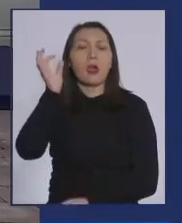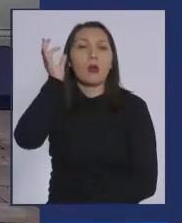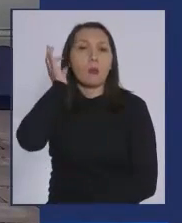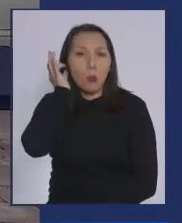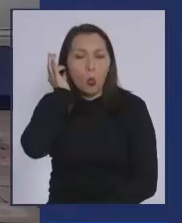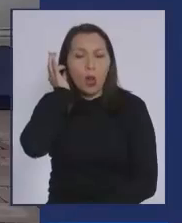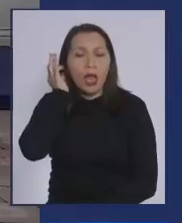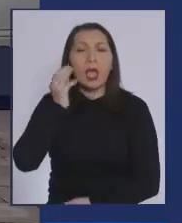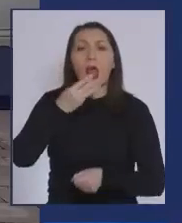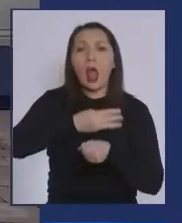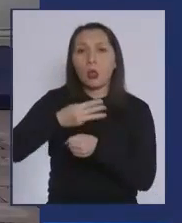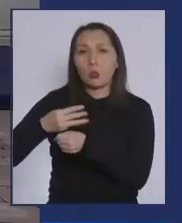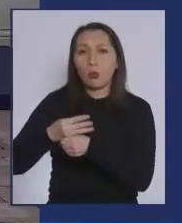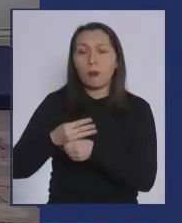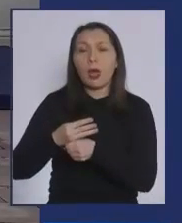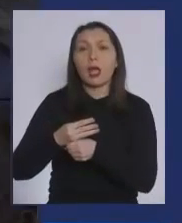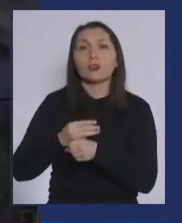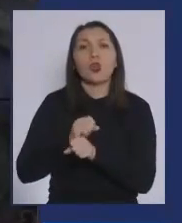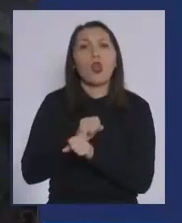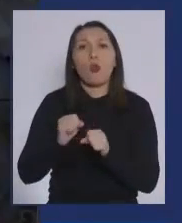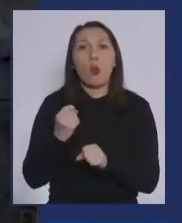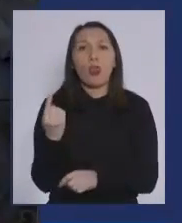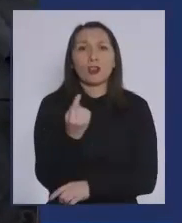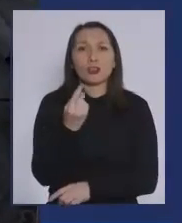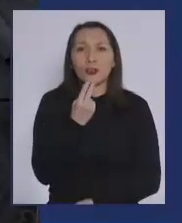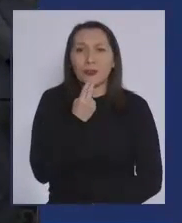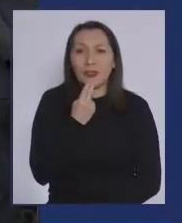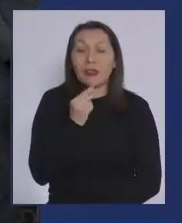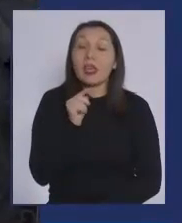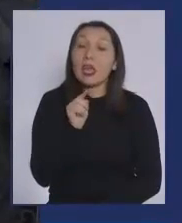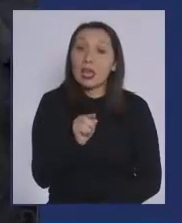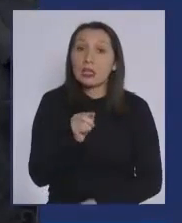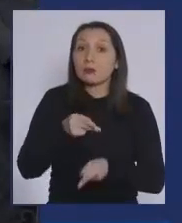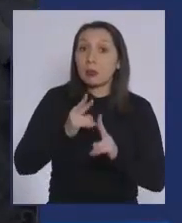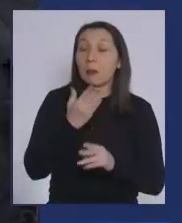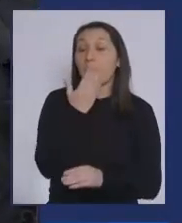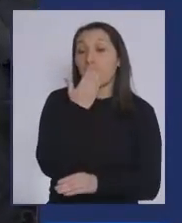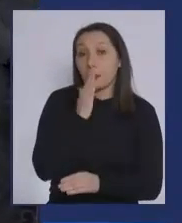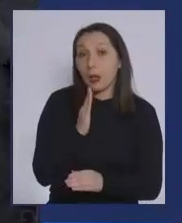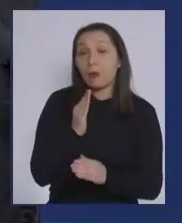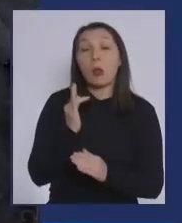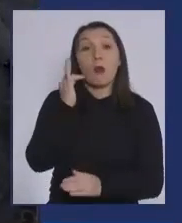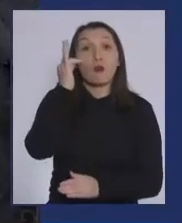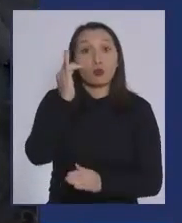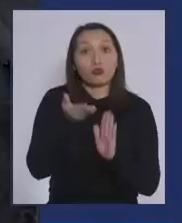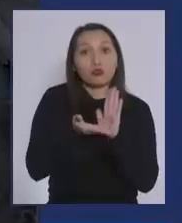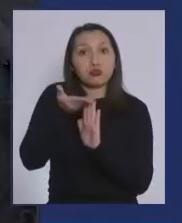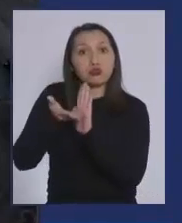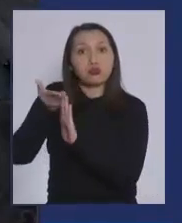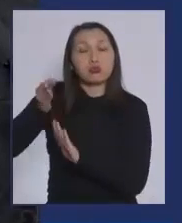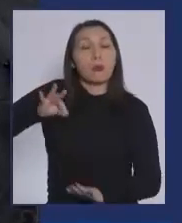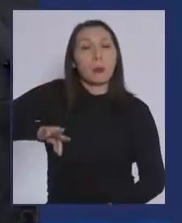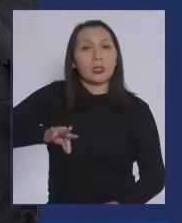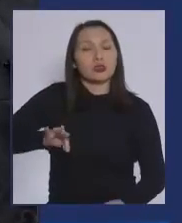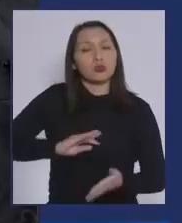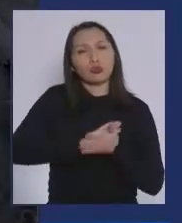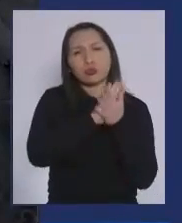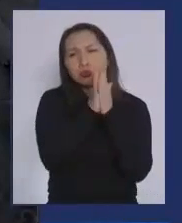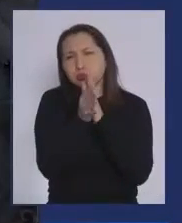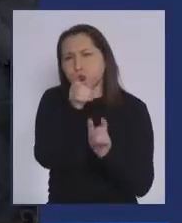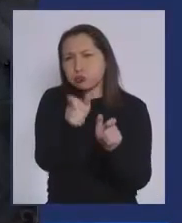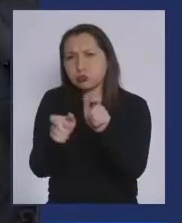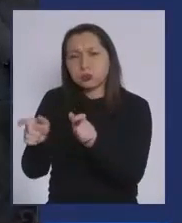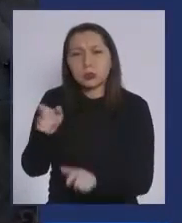mujeres y adultos mayores no valen test pero que permite también mejorar en el futuro las pensiones de todos los